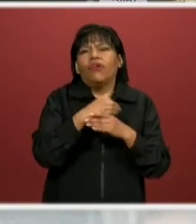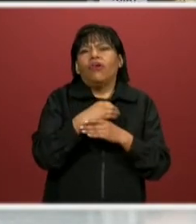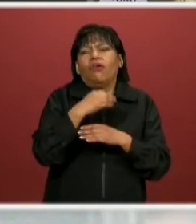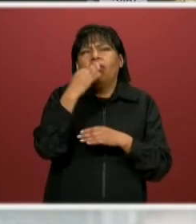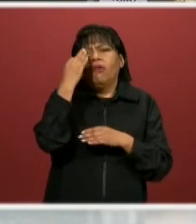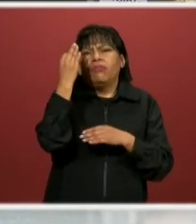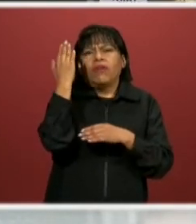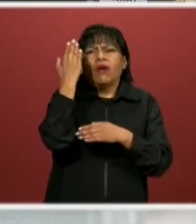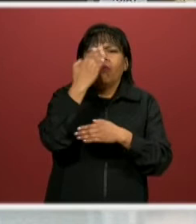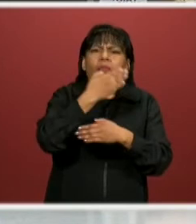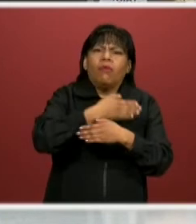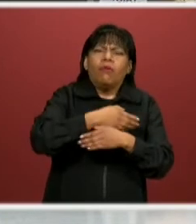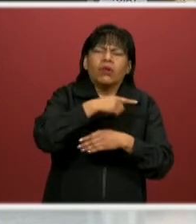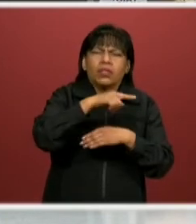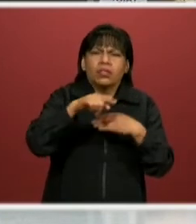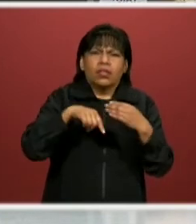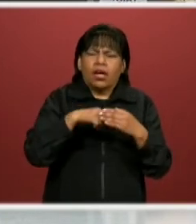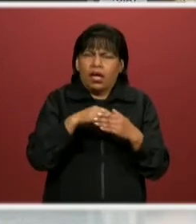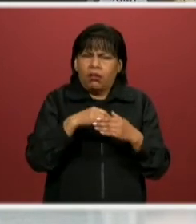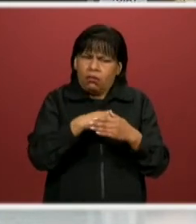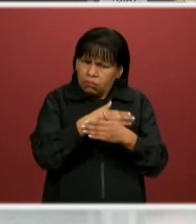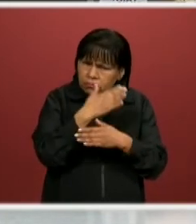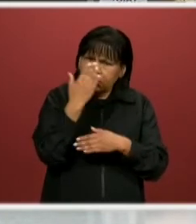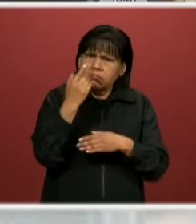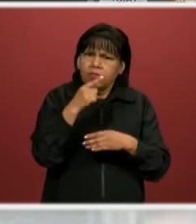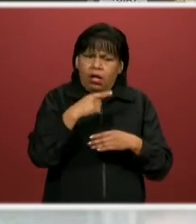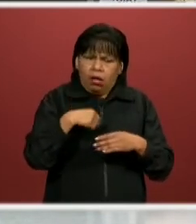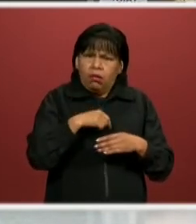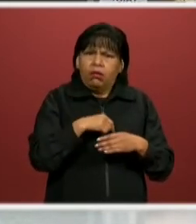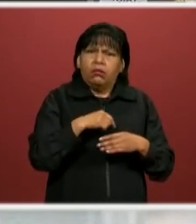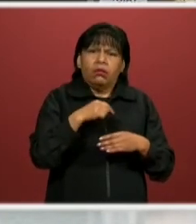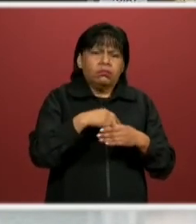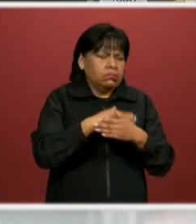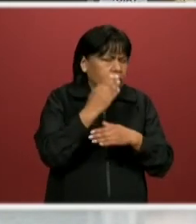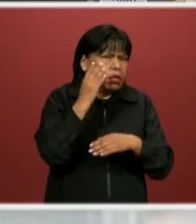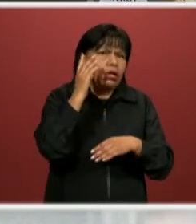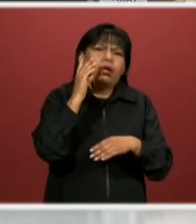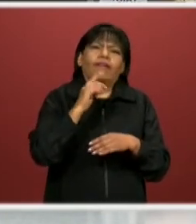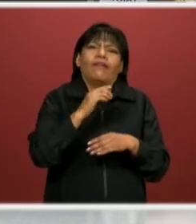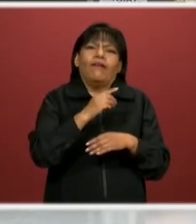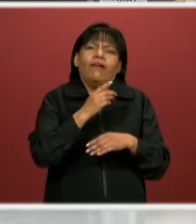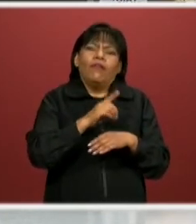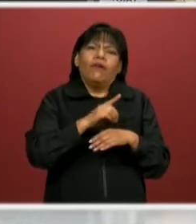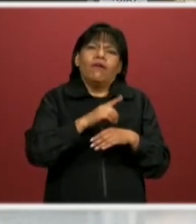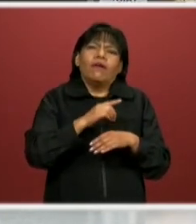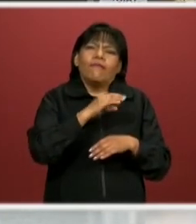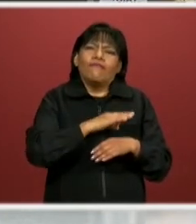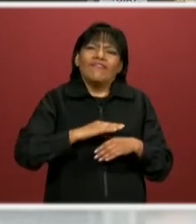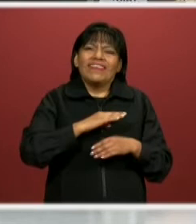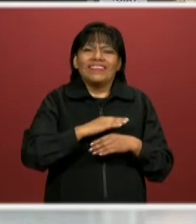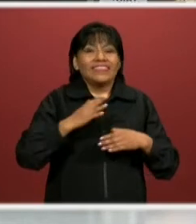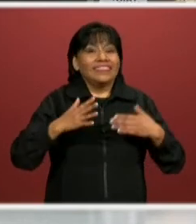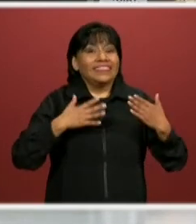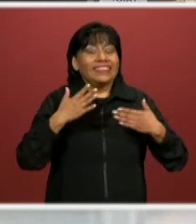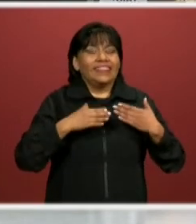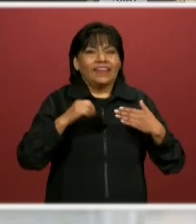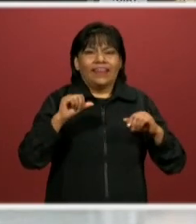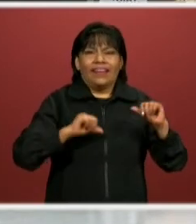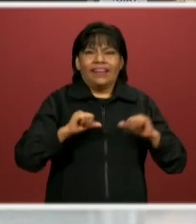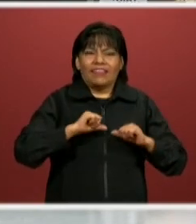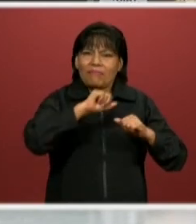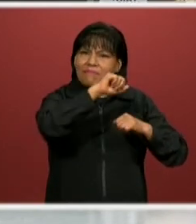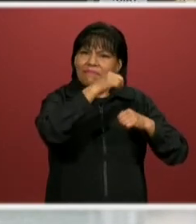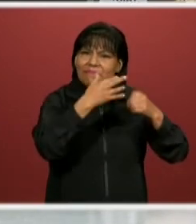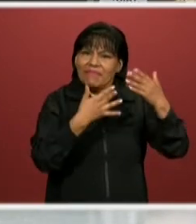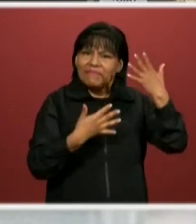y podamos tener esta esta vida esta rutina diaria con felicidad con alegría y con actividades que nos